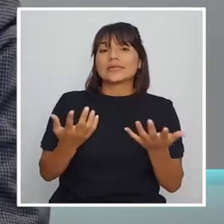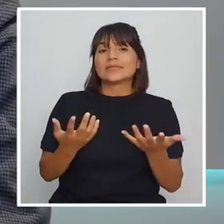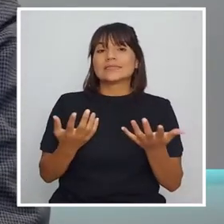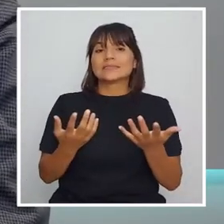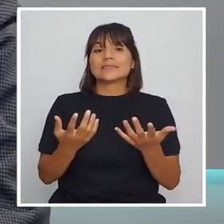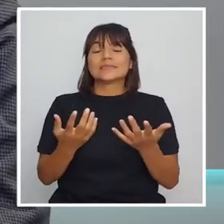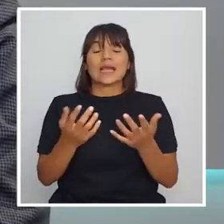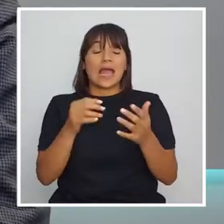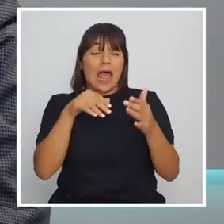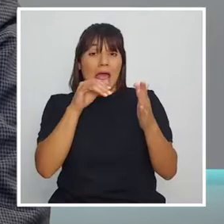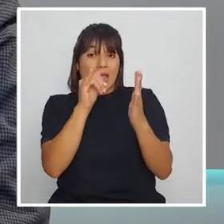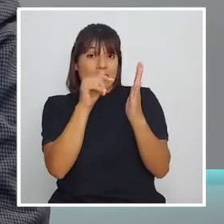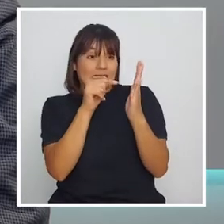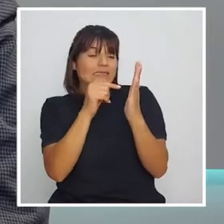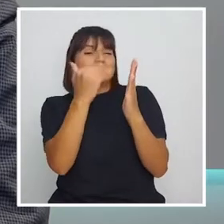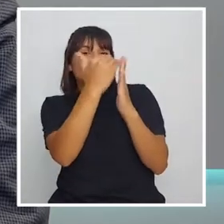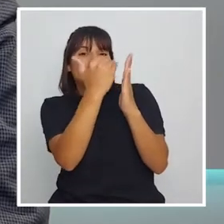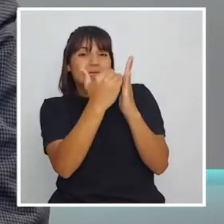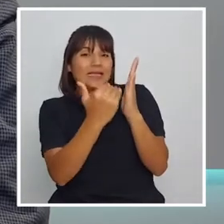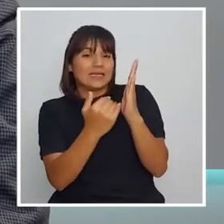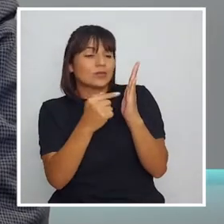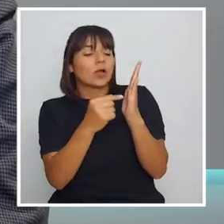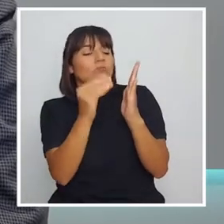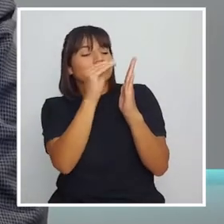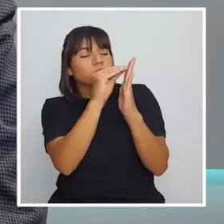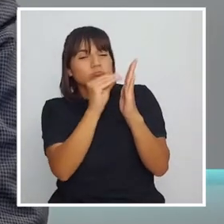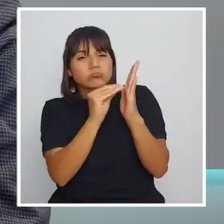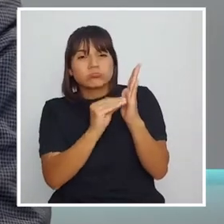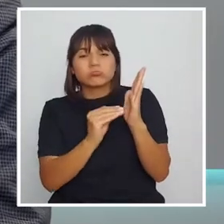incorporar ese componente.